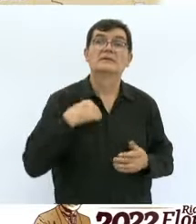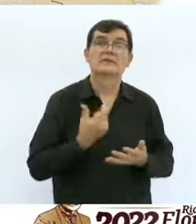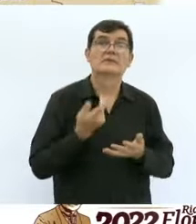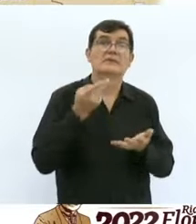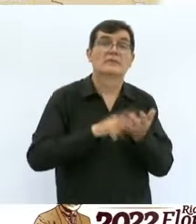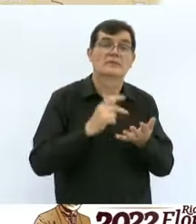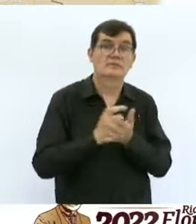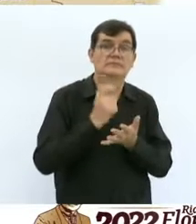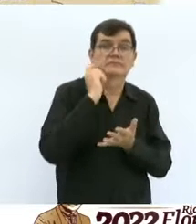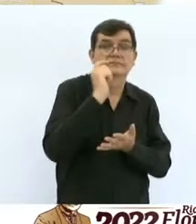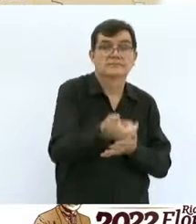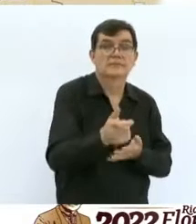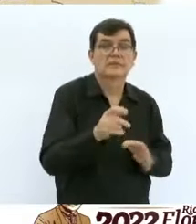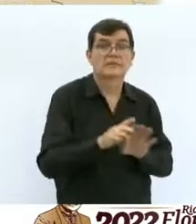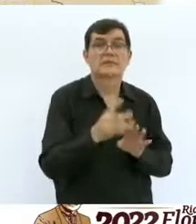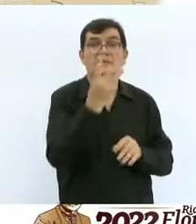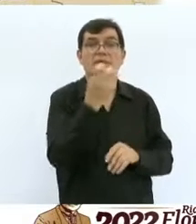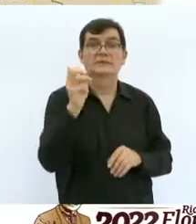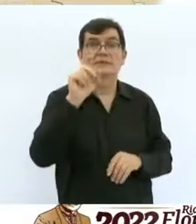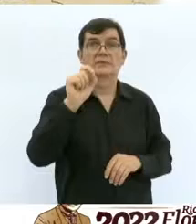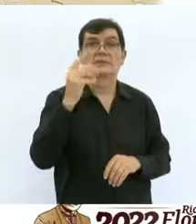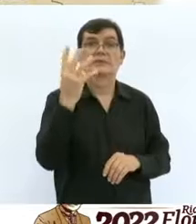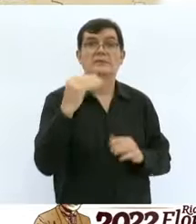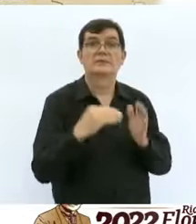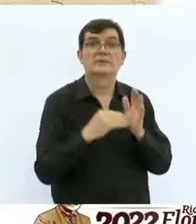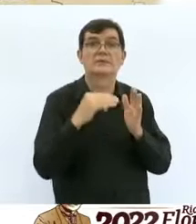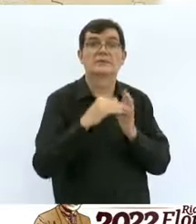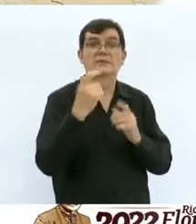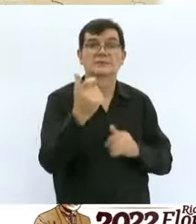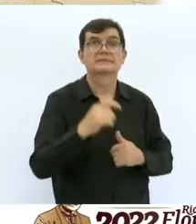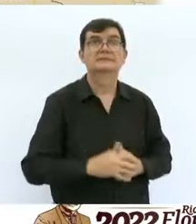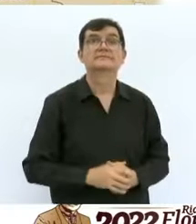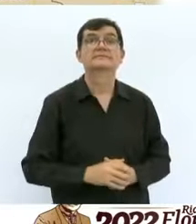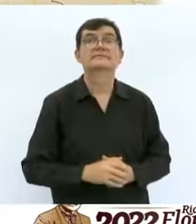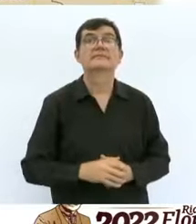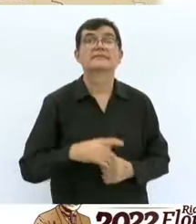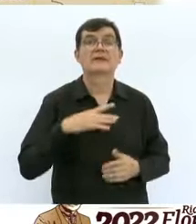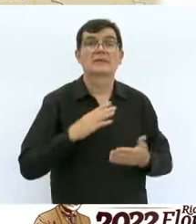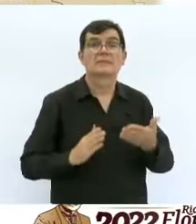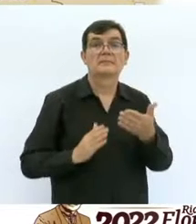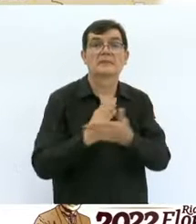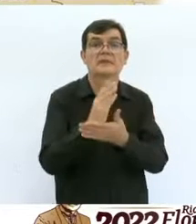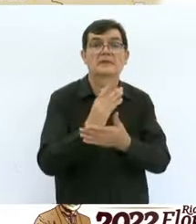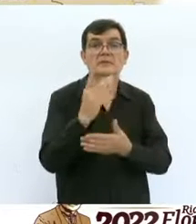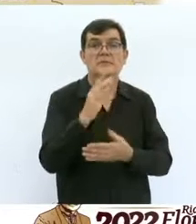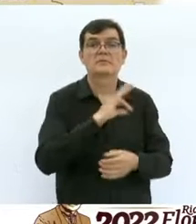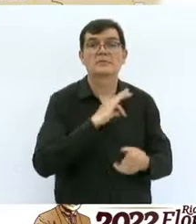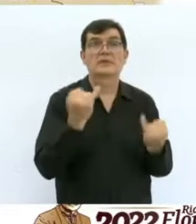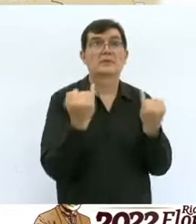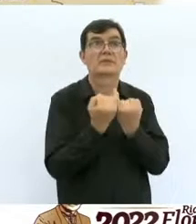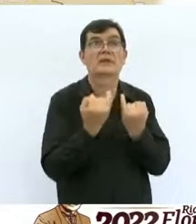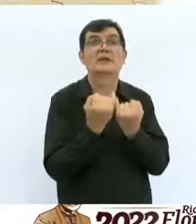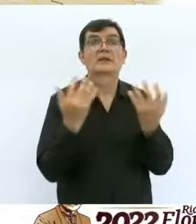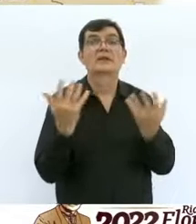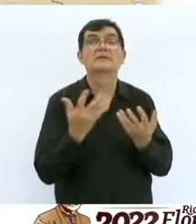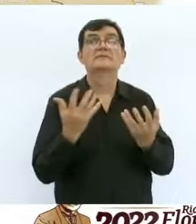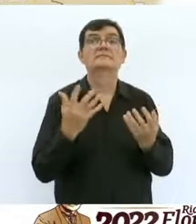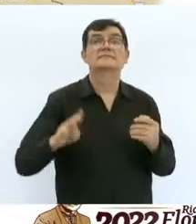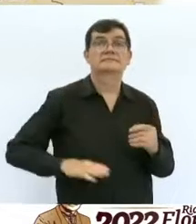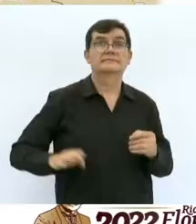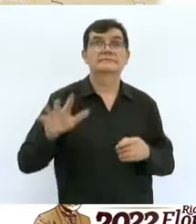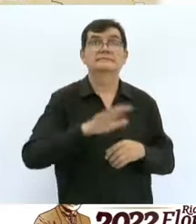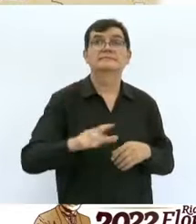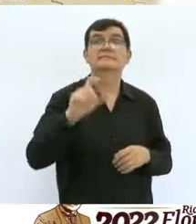segunda administración por 324 millones de pesos la meta es poder beneficiar a